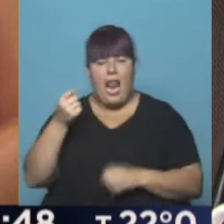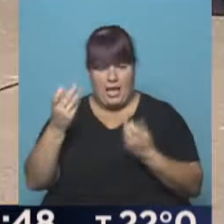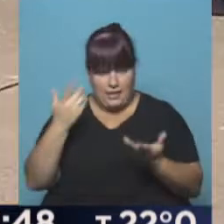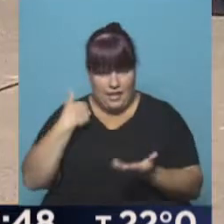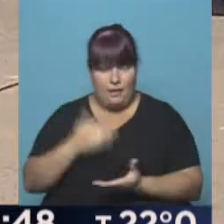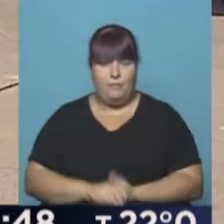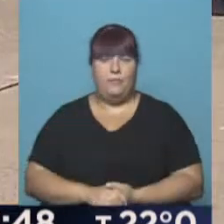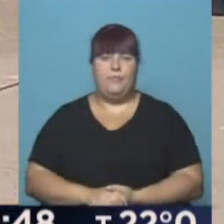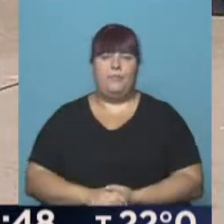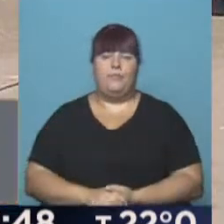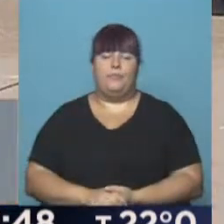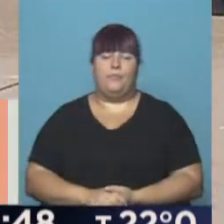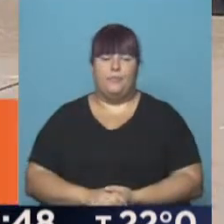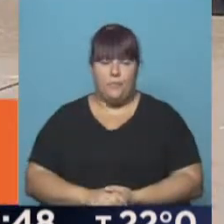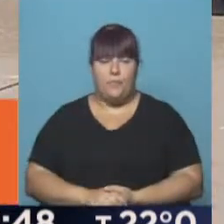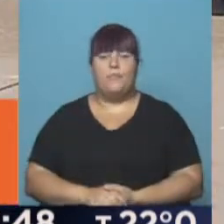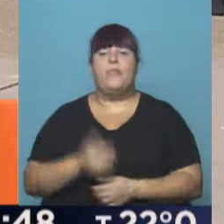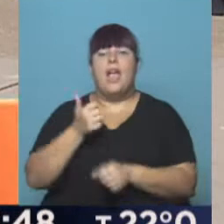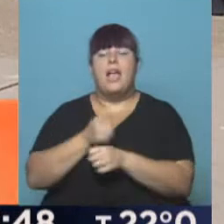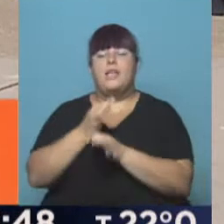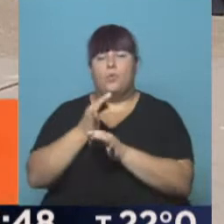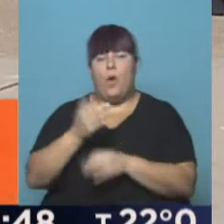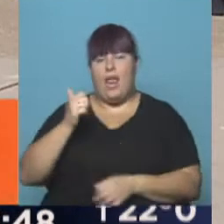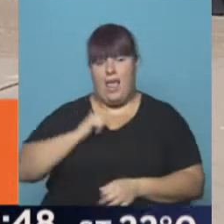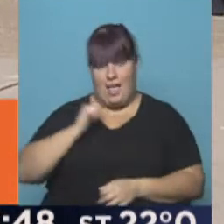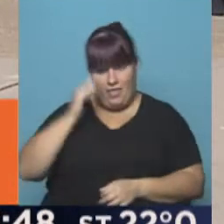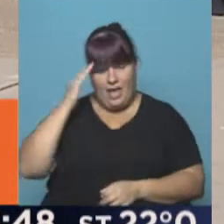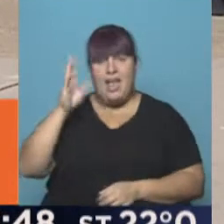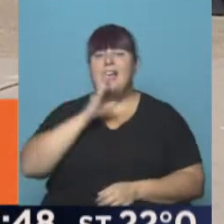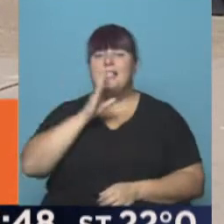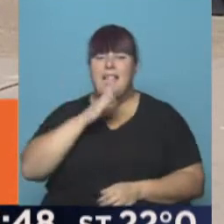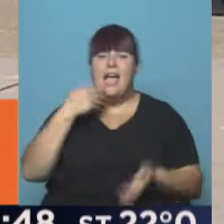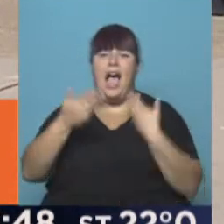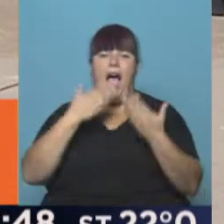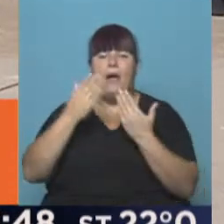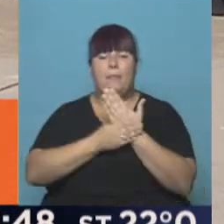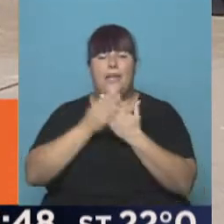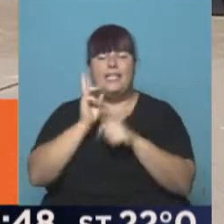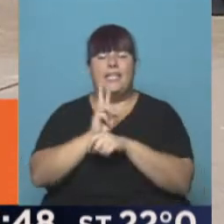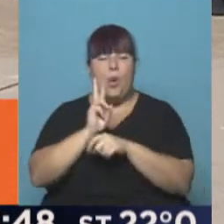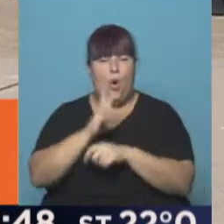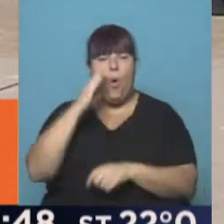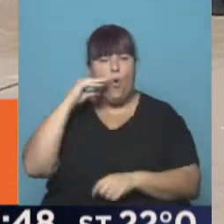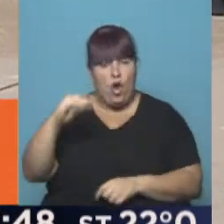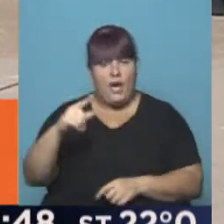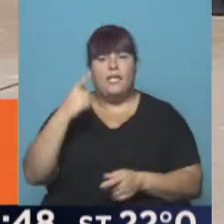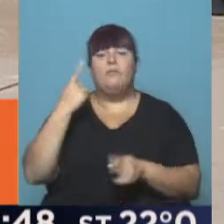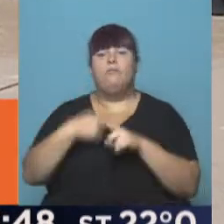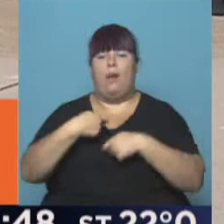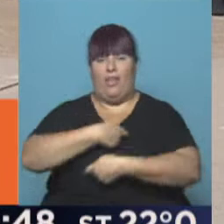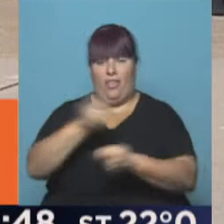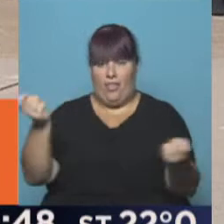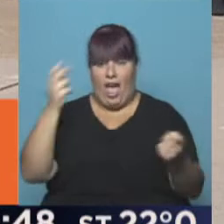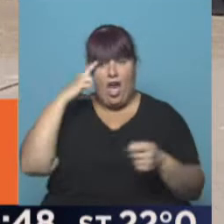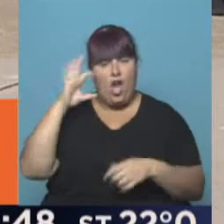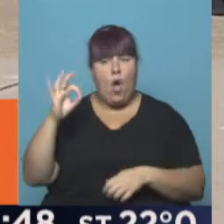escuchamos. Escuela de Gendarmería Martín Miguel de Güemes, en Ezeiza, está hablando la ministra de Seguridad Patricia Bullrich durante la entrega de